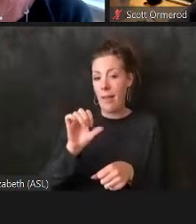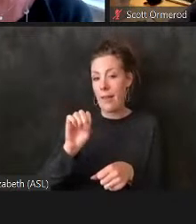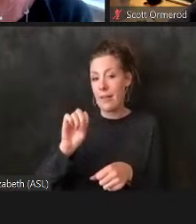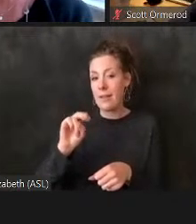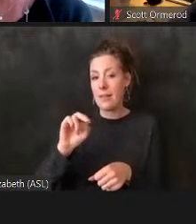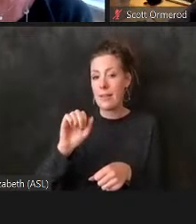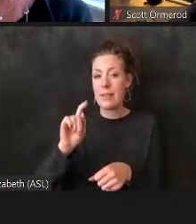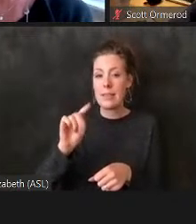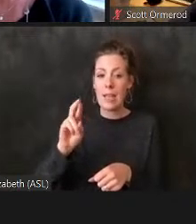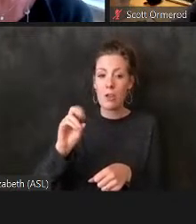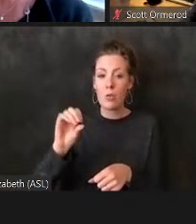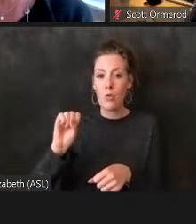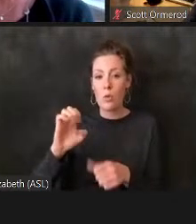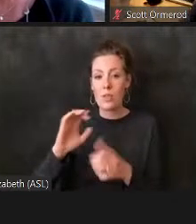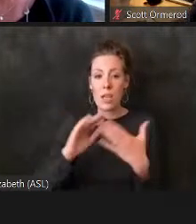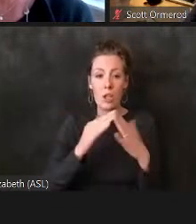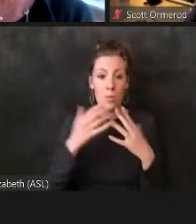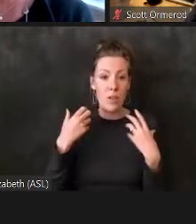como gente